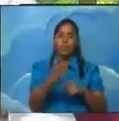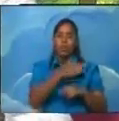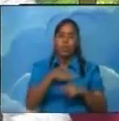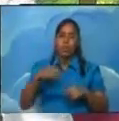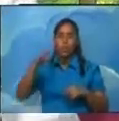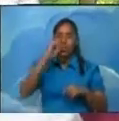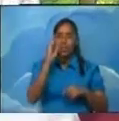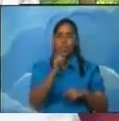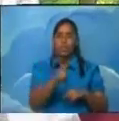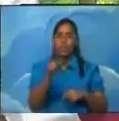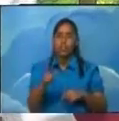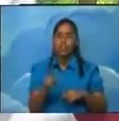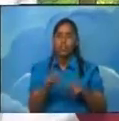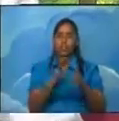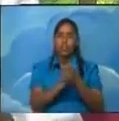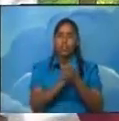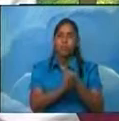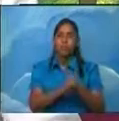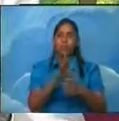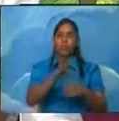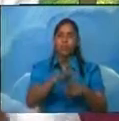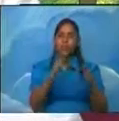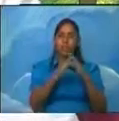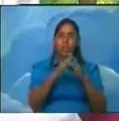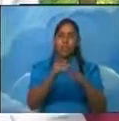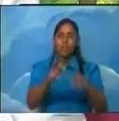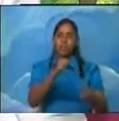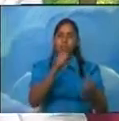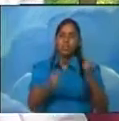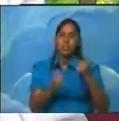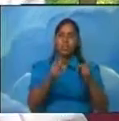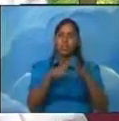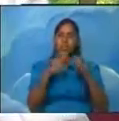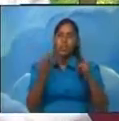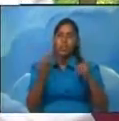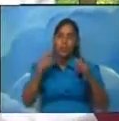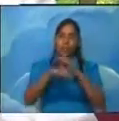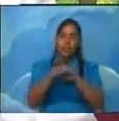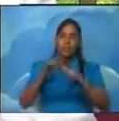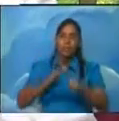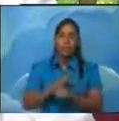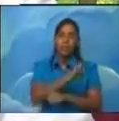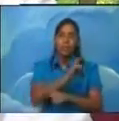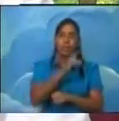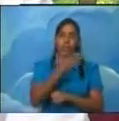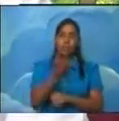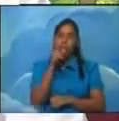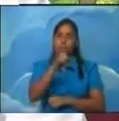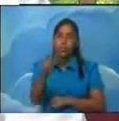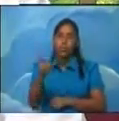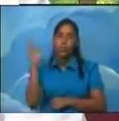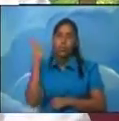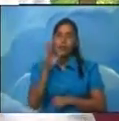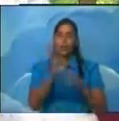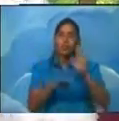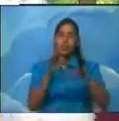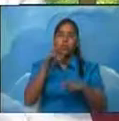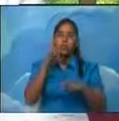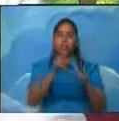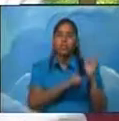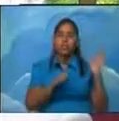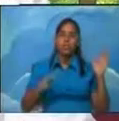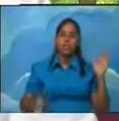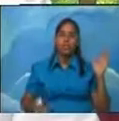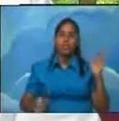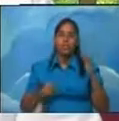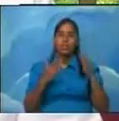de usted, amigo y amiga que está en casa, en el auto, en el negocio o que va de viaje? Que usted venga a los pies del Señor, que le dé